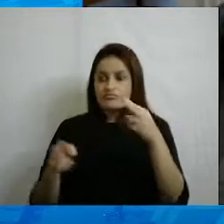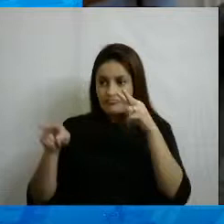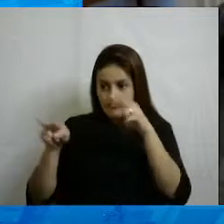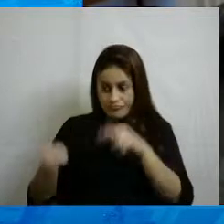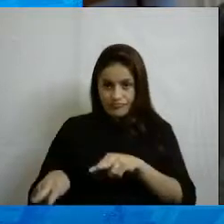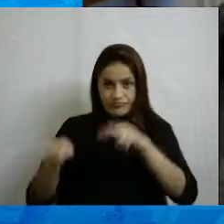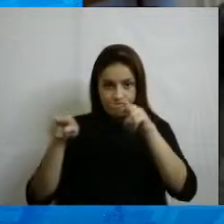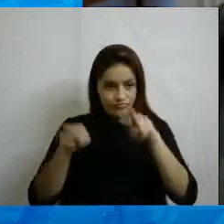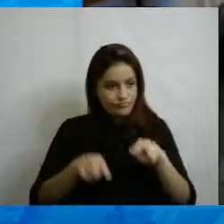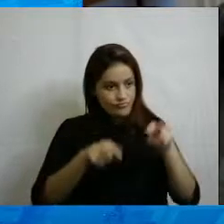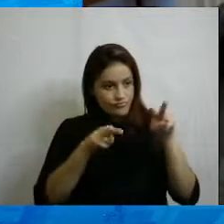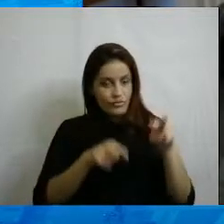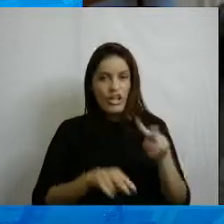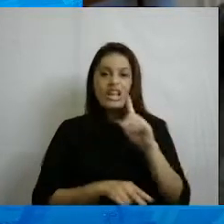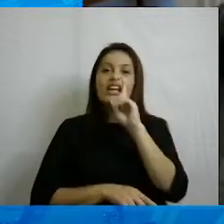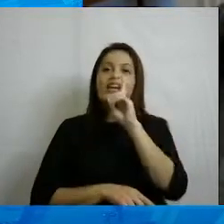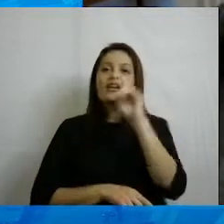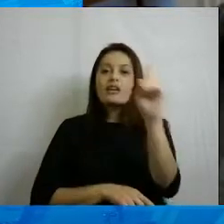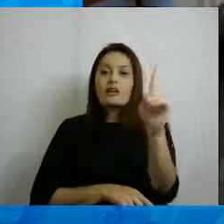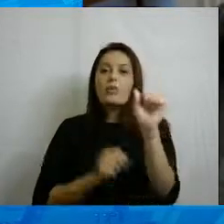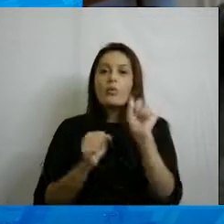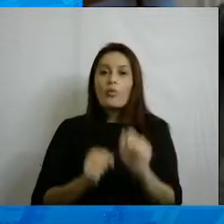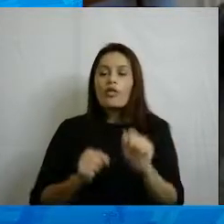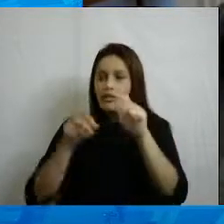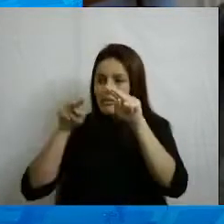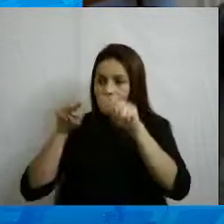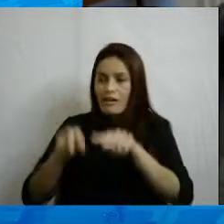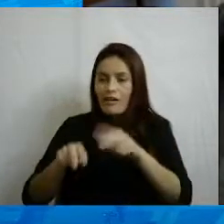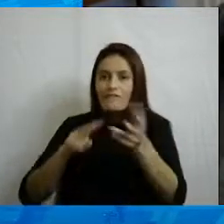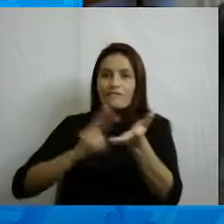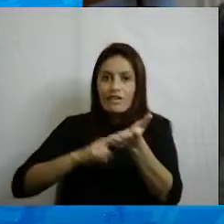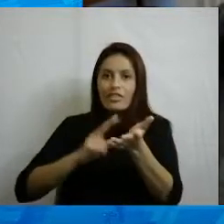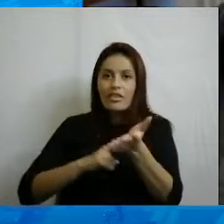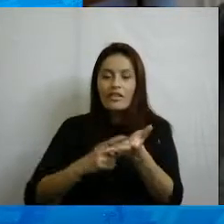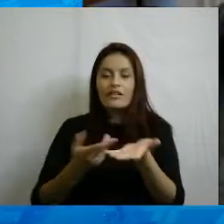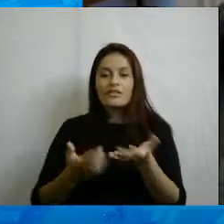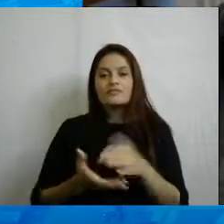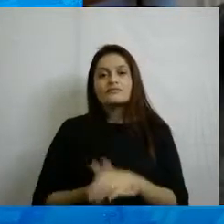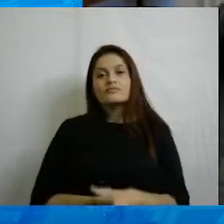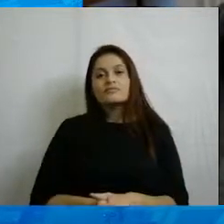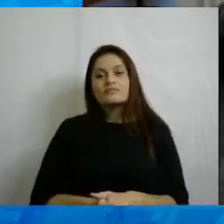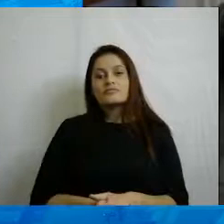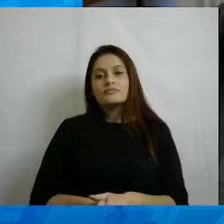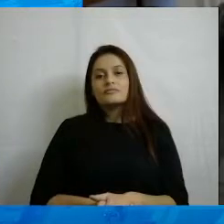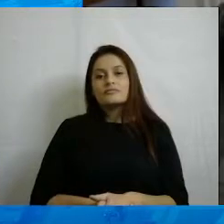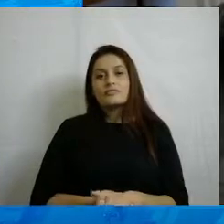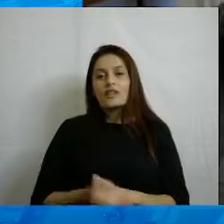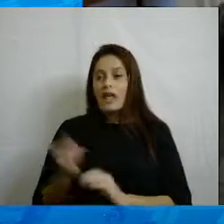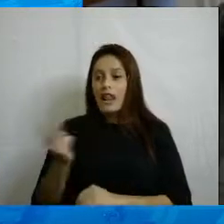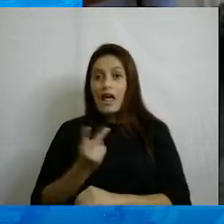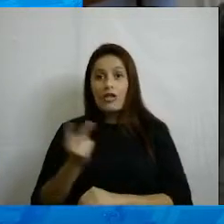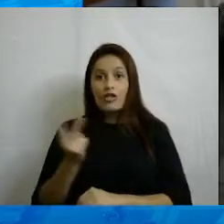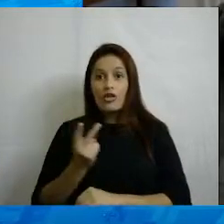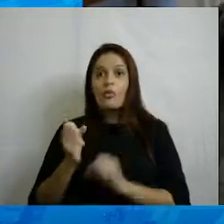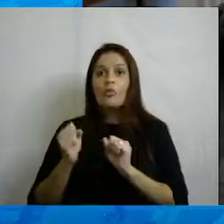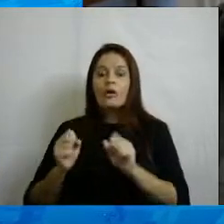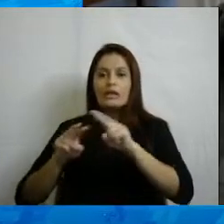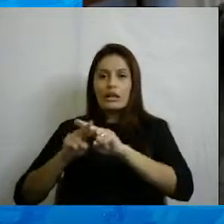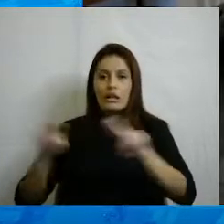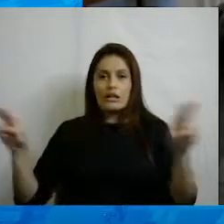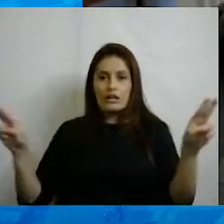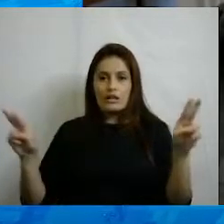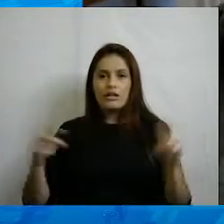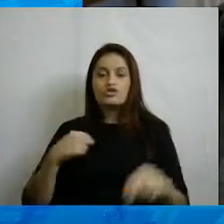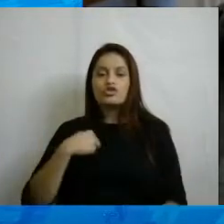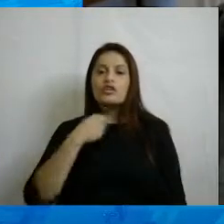inspección o alguien que vaya a fiscalizar este punto, ya, para que estas dos vecinas puedan vivir tranquilas. Yo